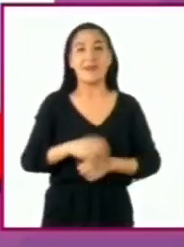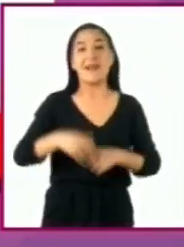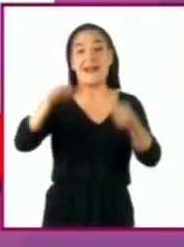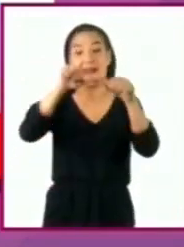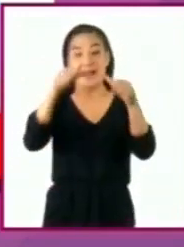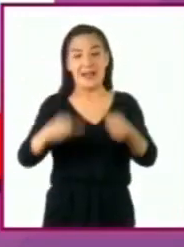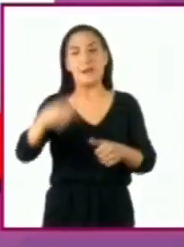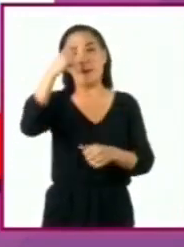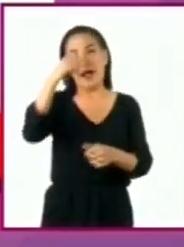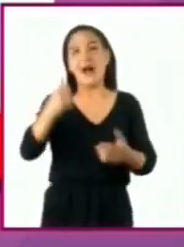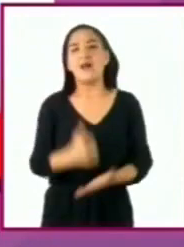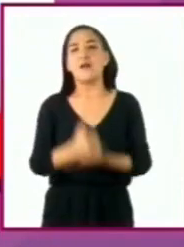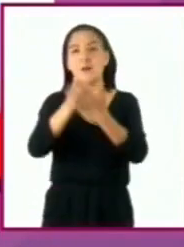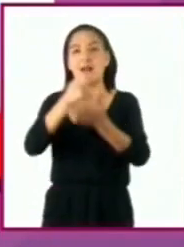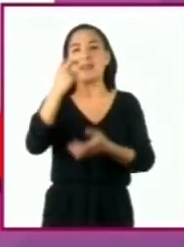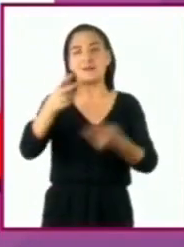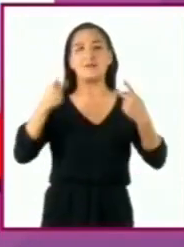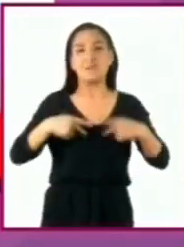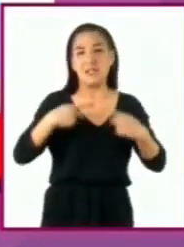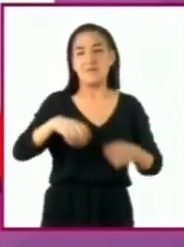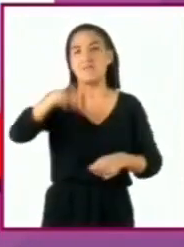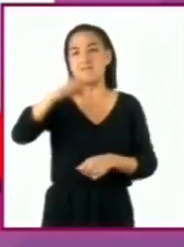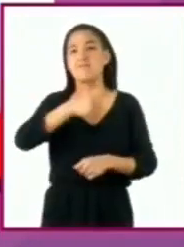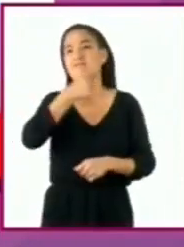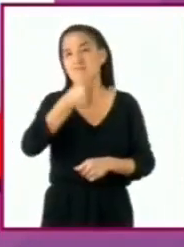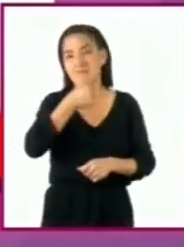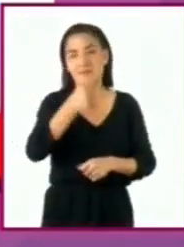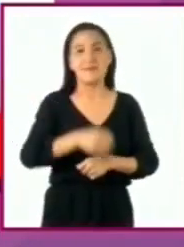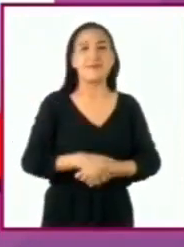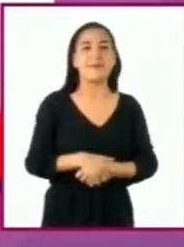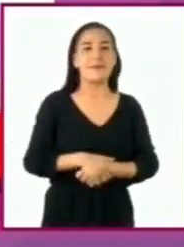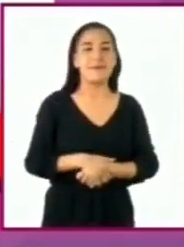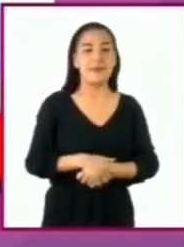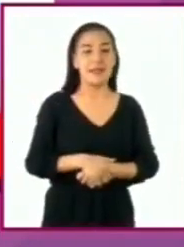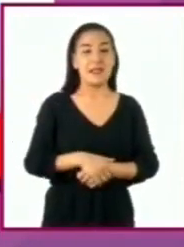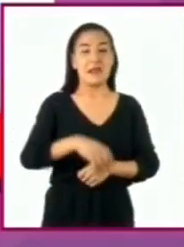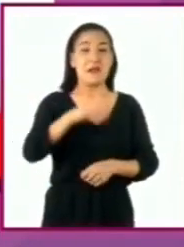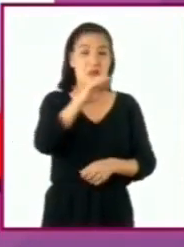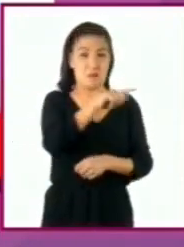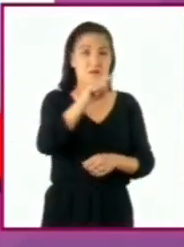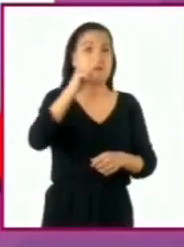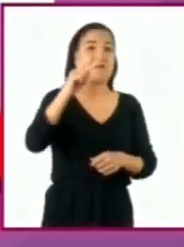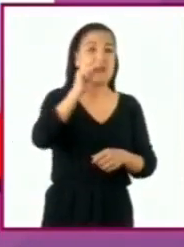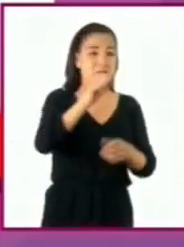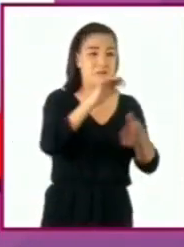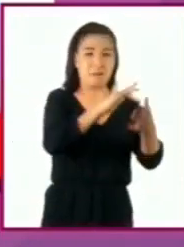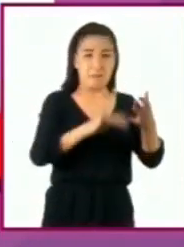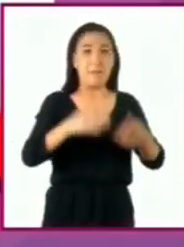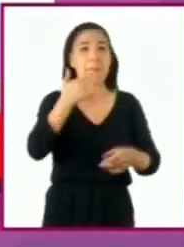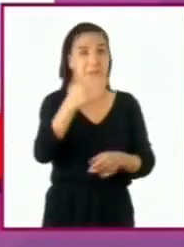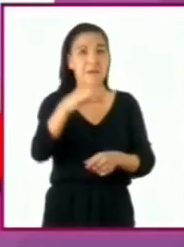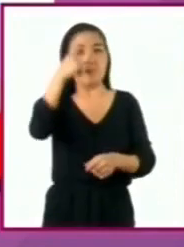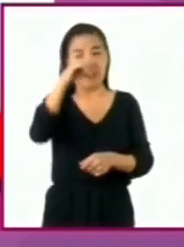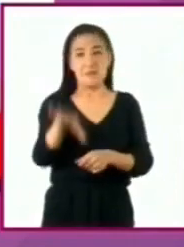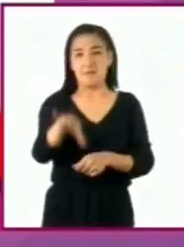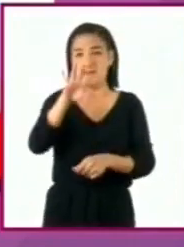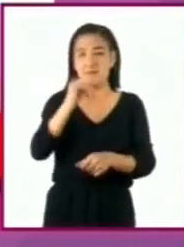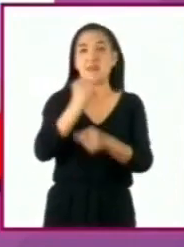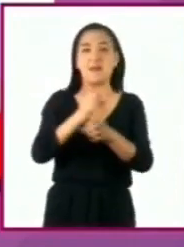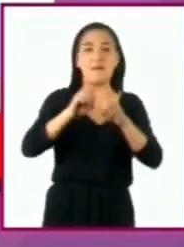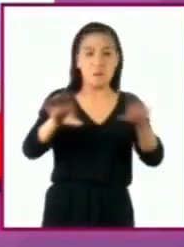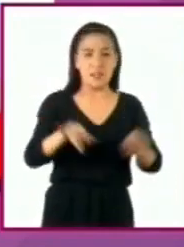como auxiliar para la salud de las personas adultas mayores. ¿Es adecuado el tipo de texto para obtener información?